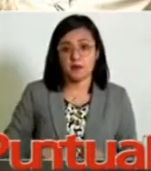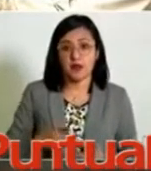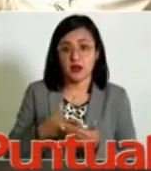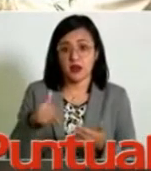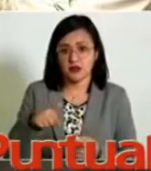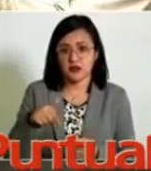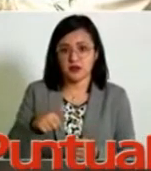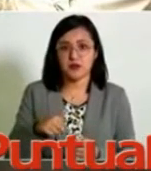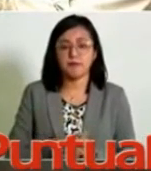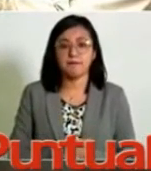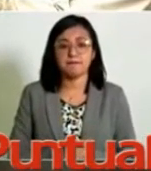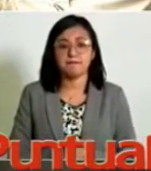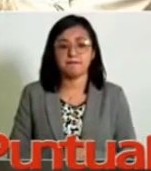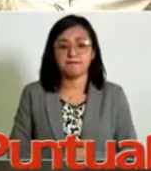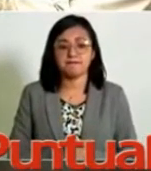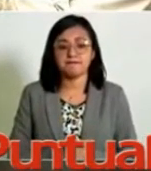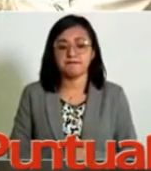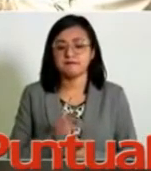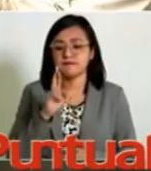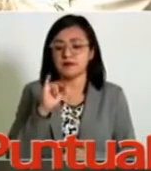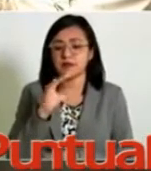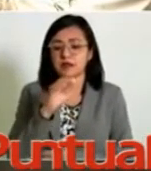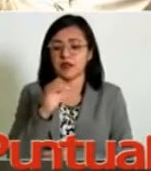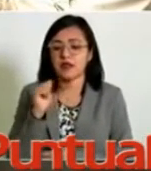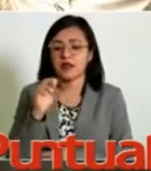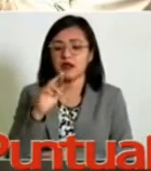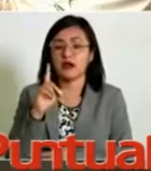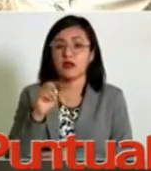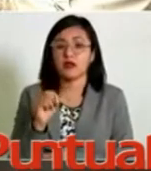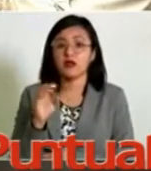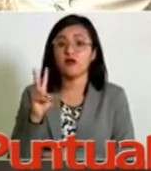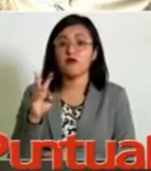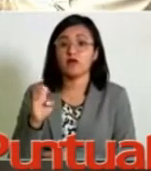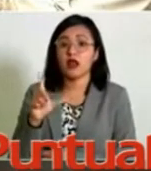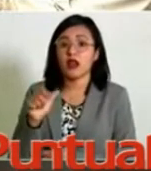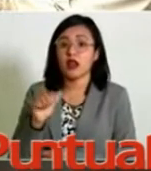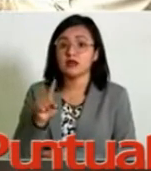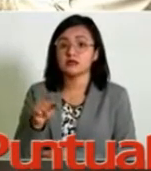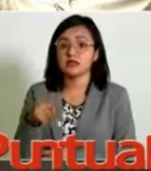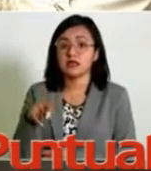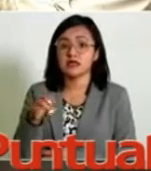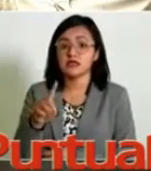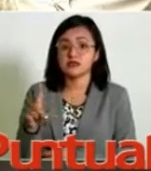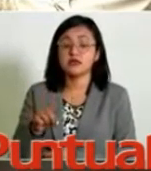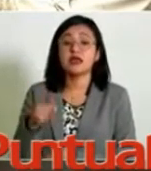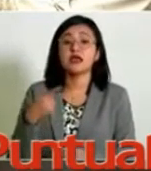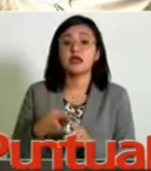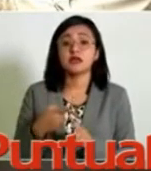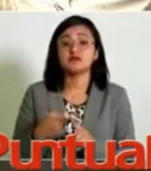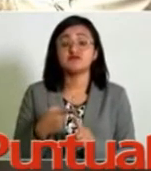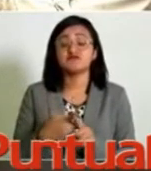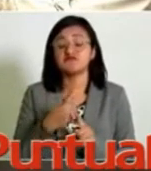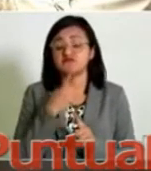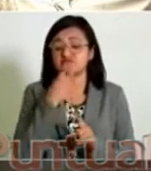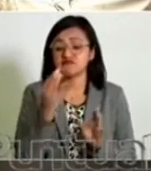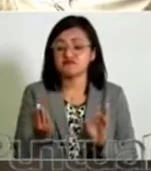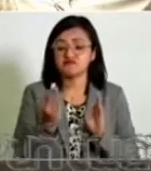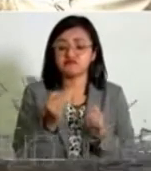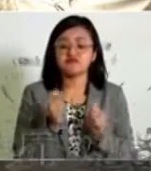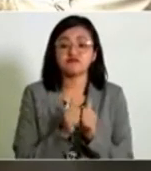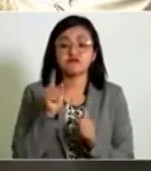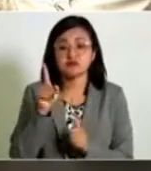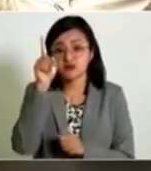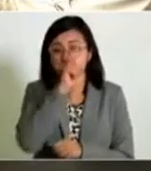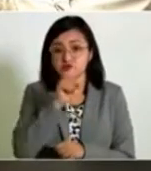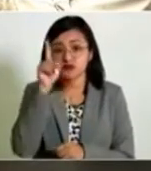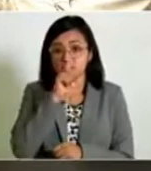estado ricardo velásquez que se dirija al consejo